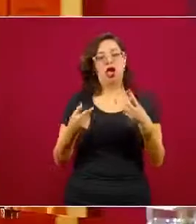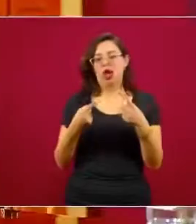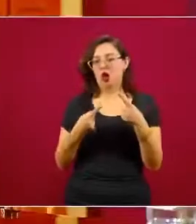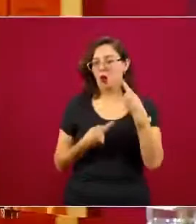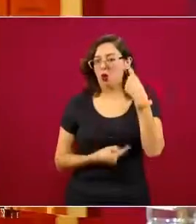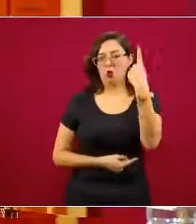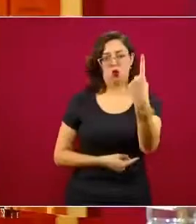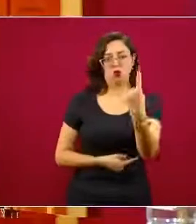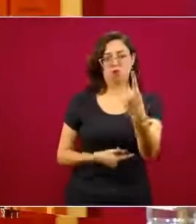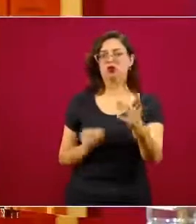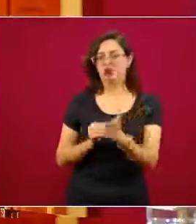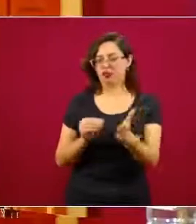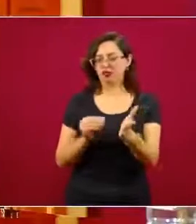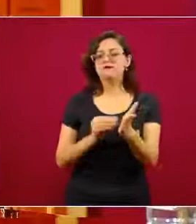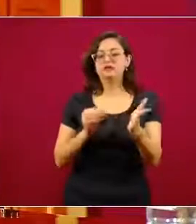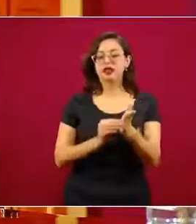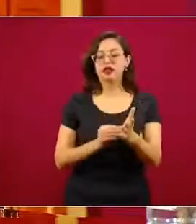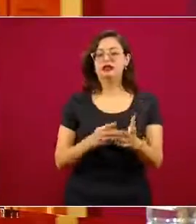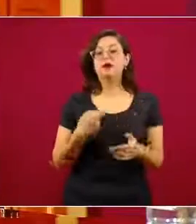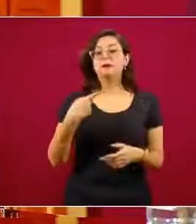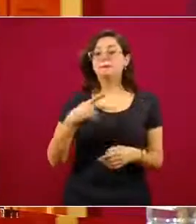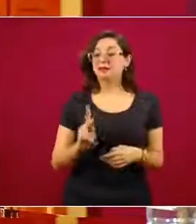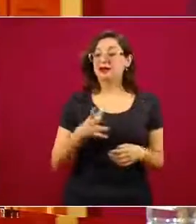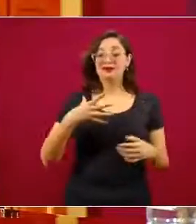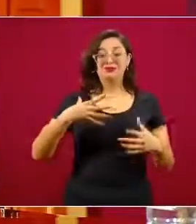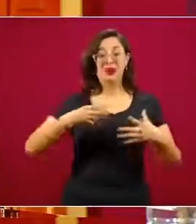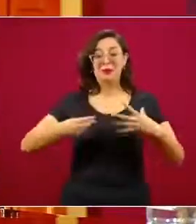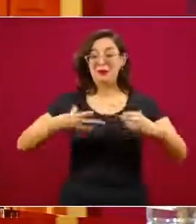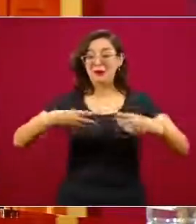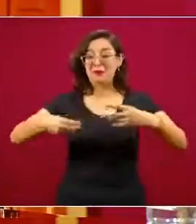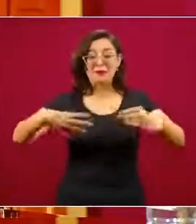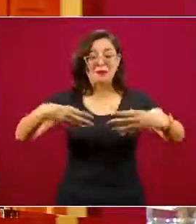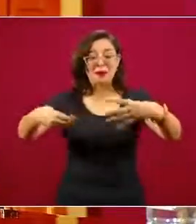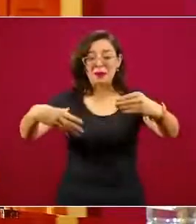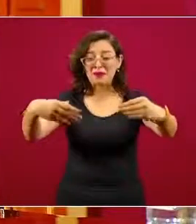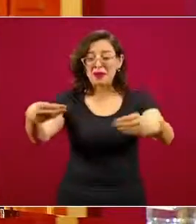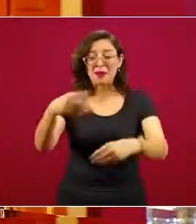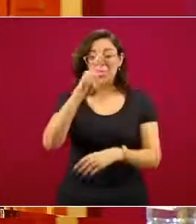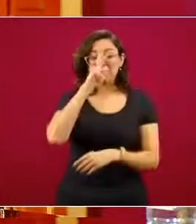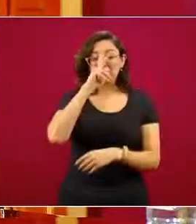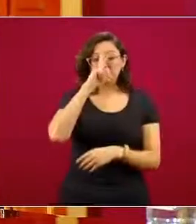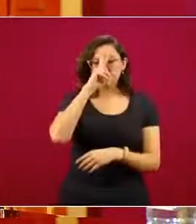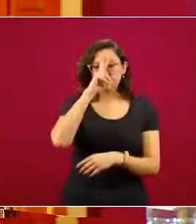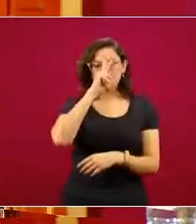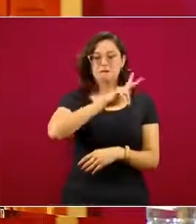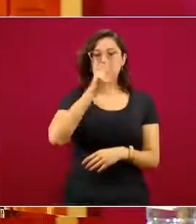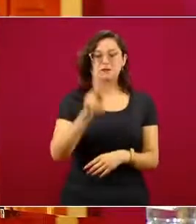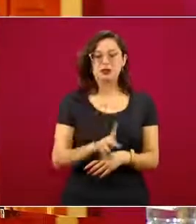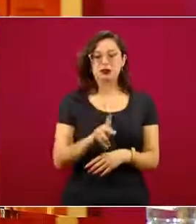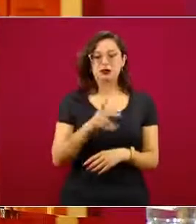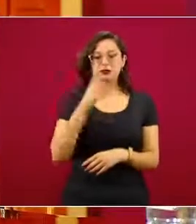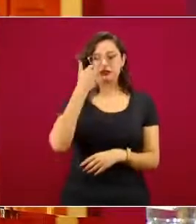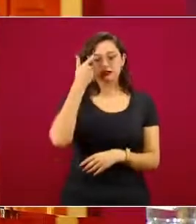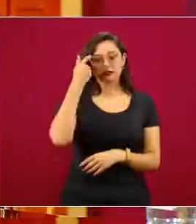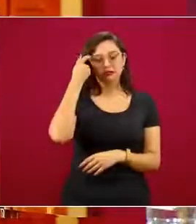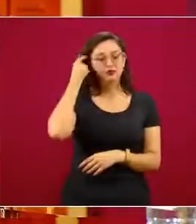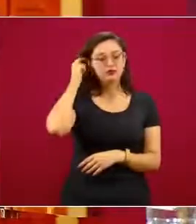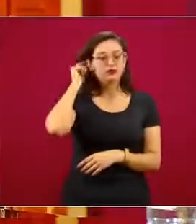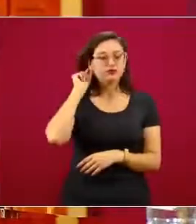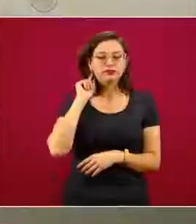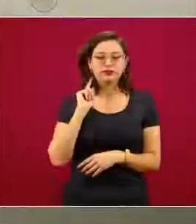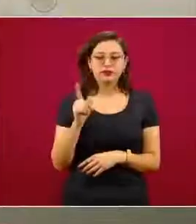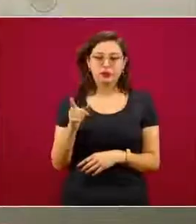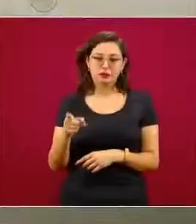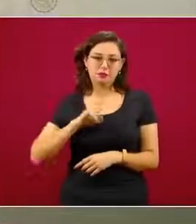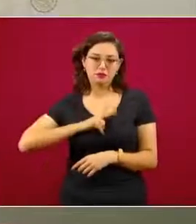tres tipos, pero su gran propagación y el éxito epidemiológico que tiene, obviamente le llamo éxito en términos del virus,